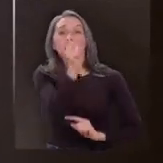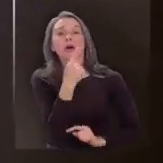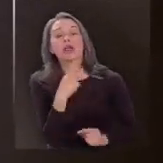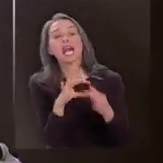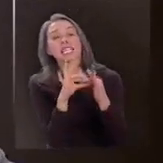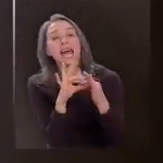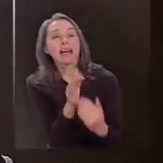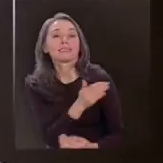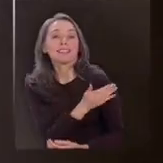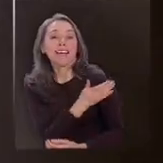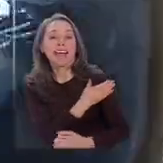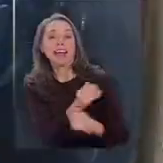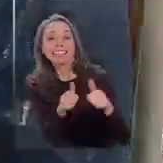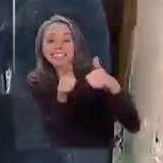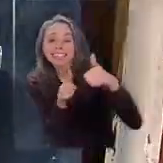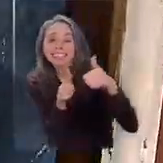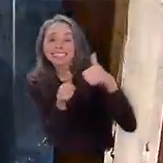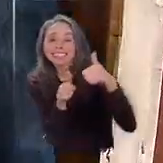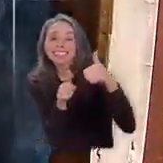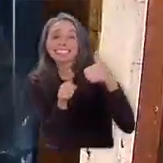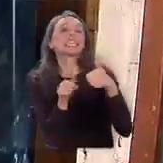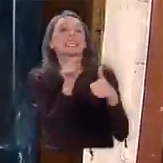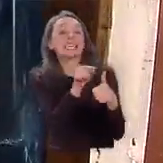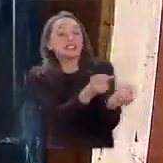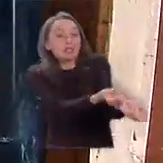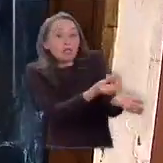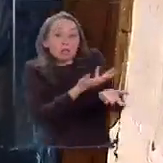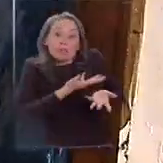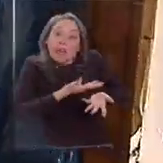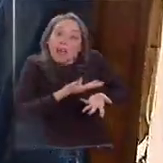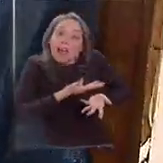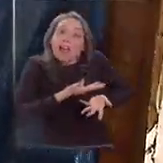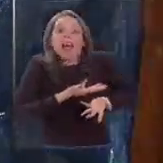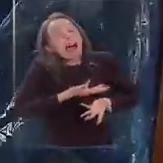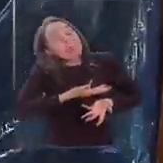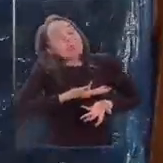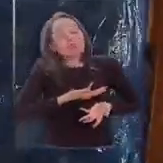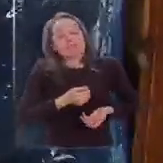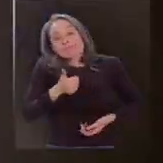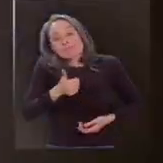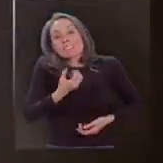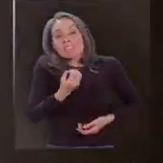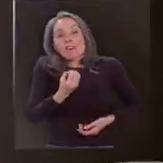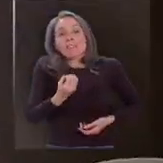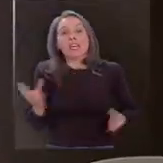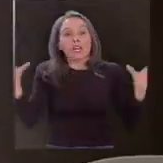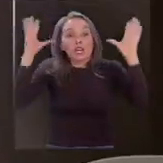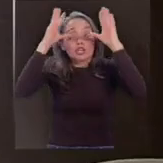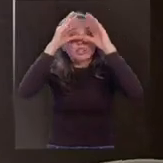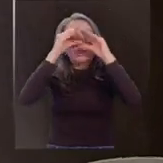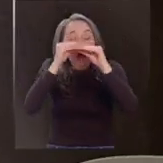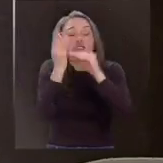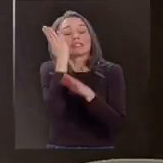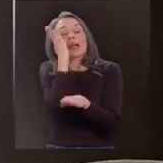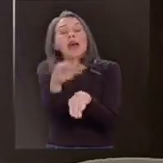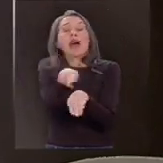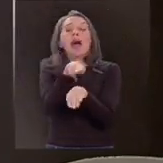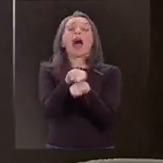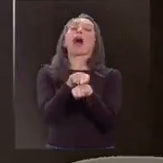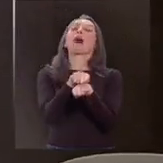palmadita, ese dedito para arriba, y esa cosa de decir, bien, jugando. Llega la noche y te acostás